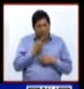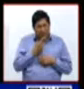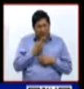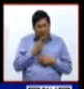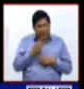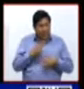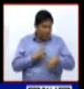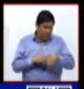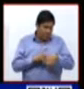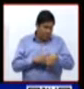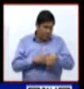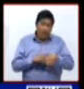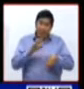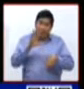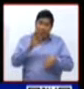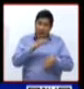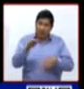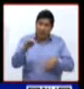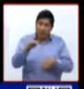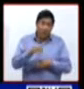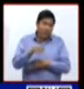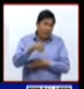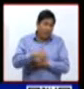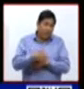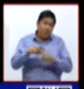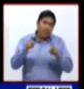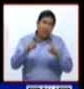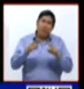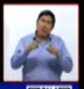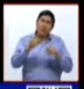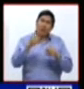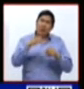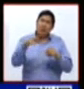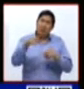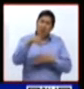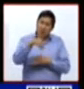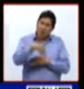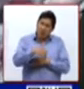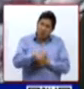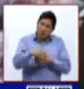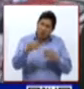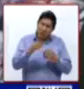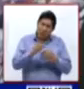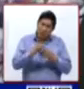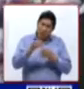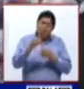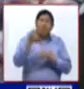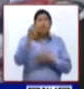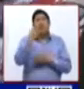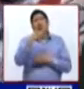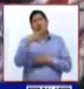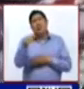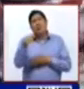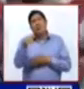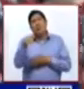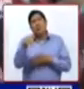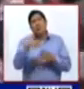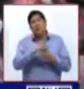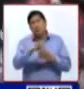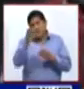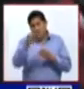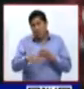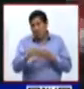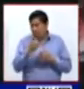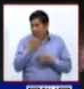Bueno, empieza a las 9:30 la penumbra, pero la umbra entra a las 10:30. A las 11:30 está la totalidad.